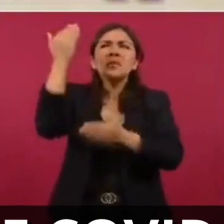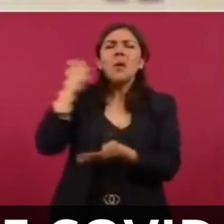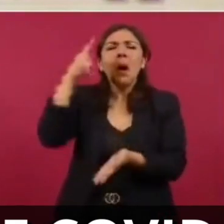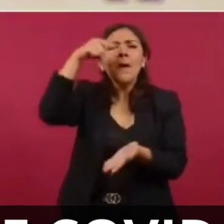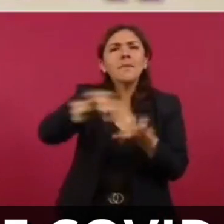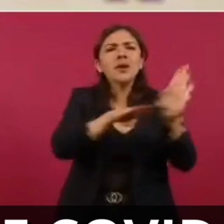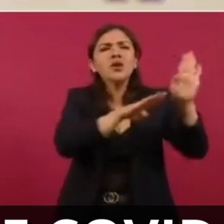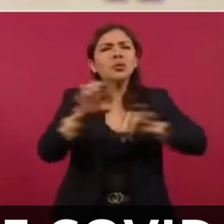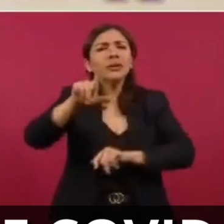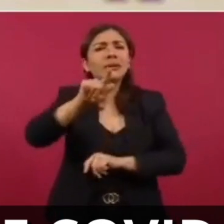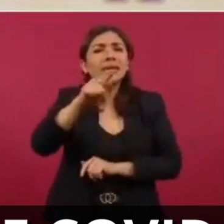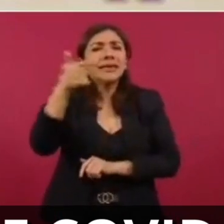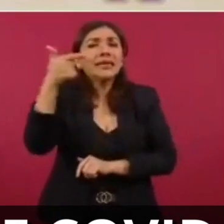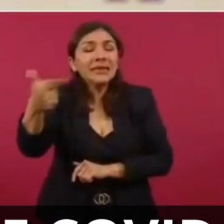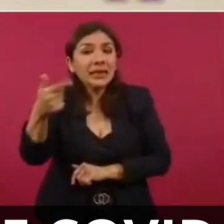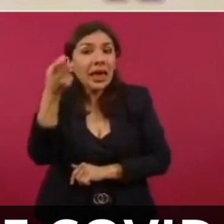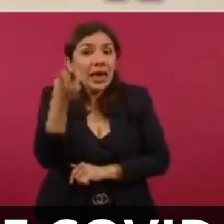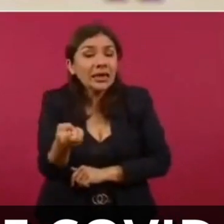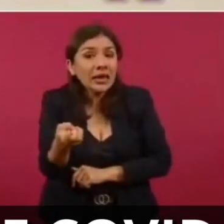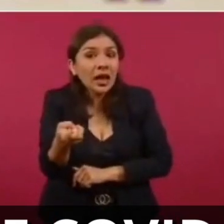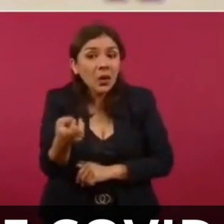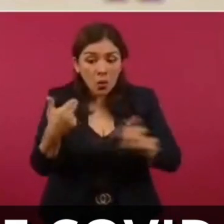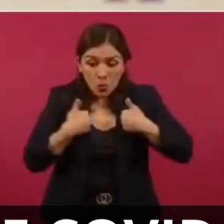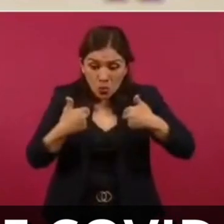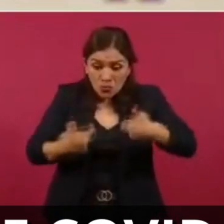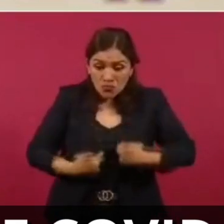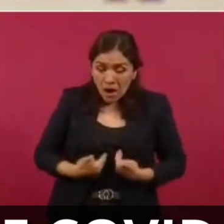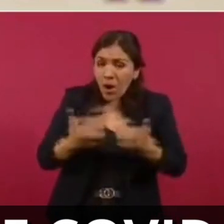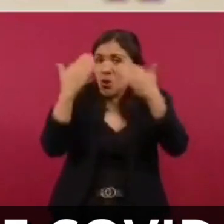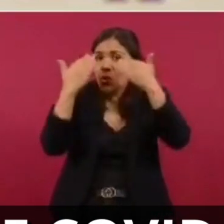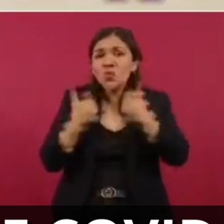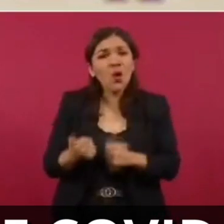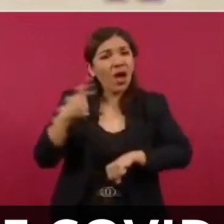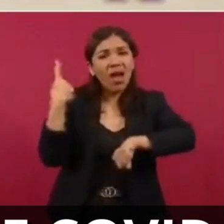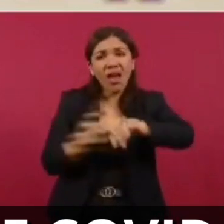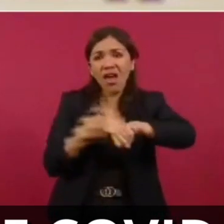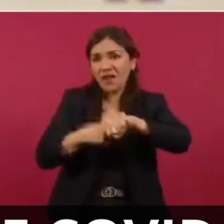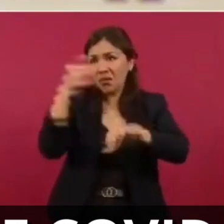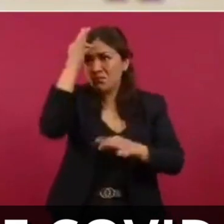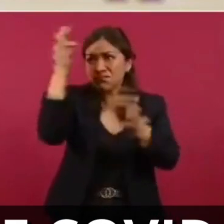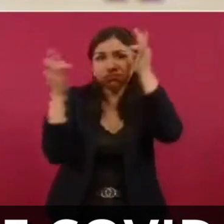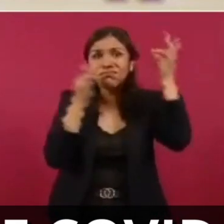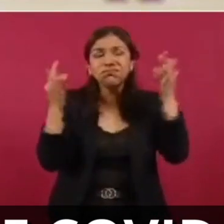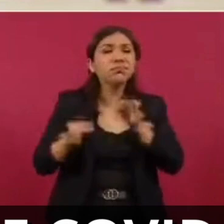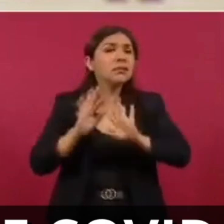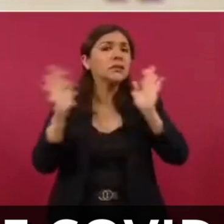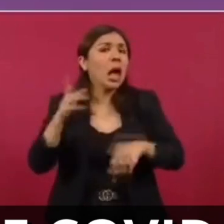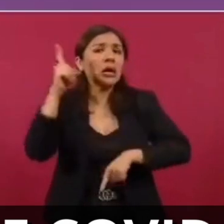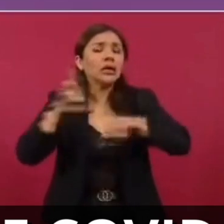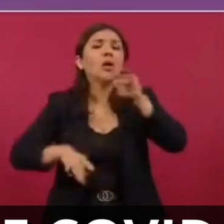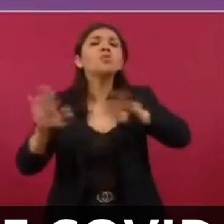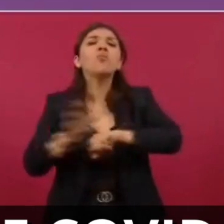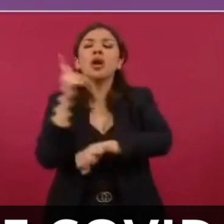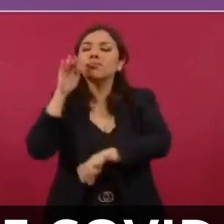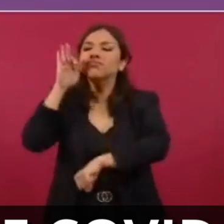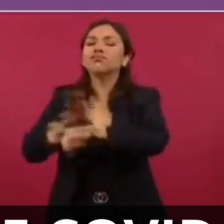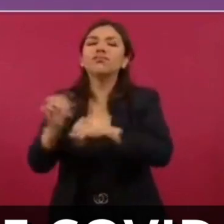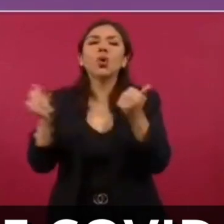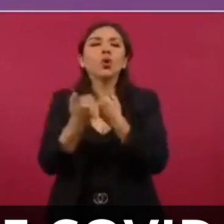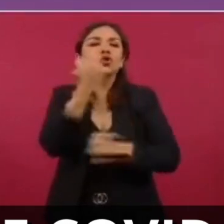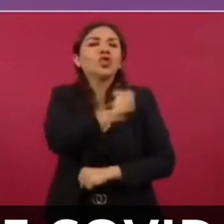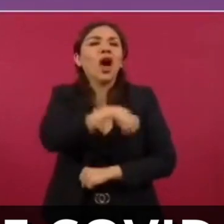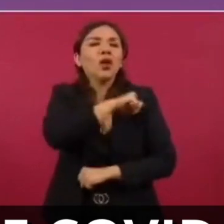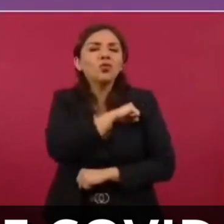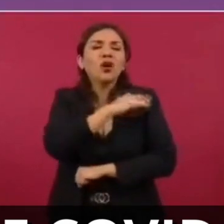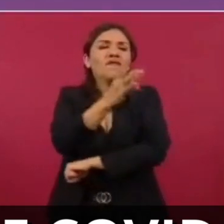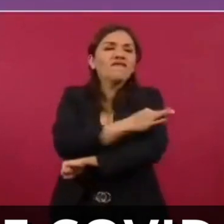1977. Es la única enfermedad humana infecciosa que ha sido erradicada por acción de la salud pública. Entonces, este tipo